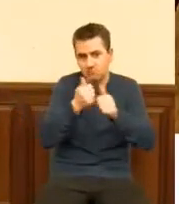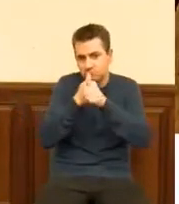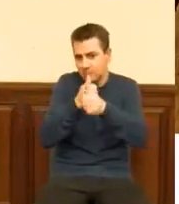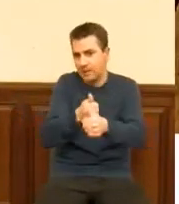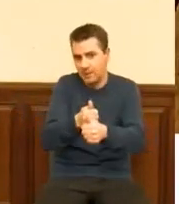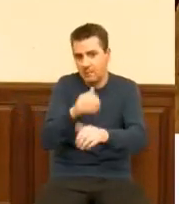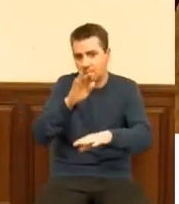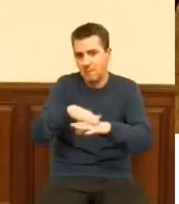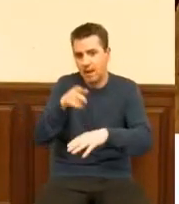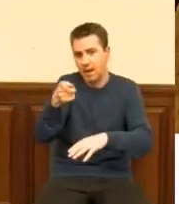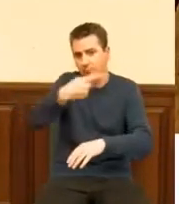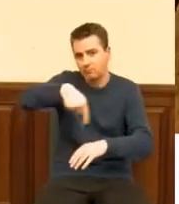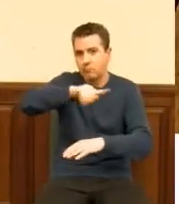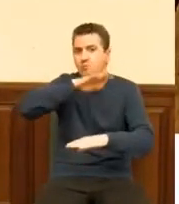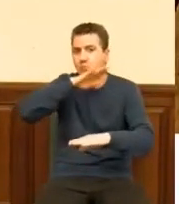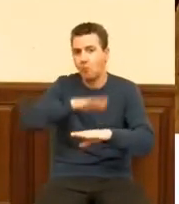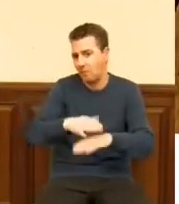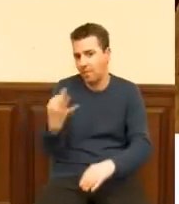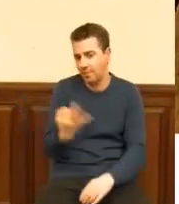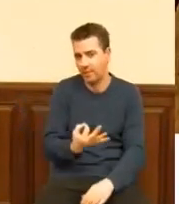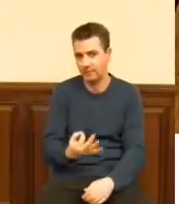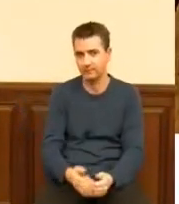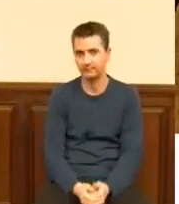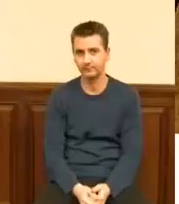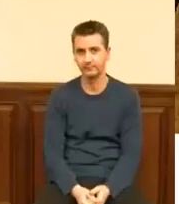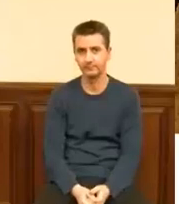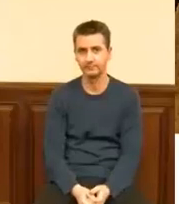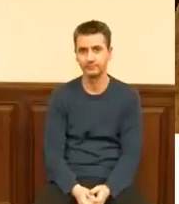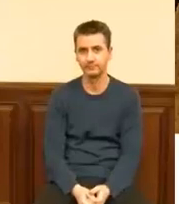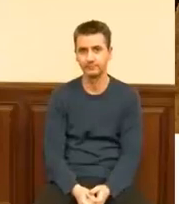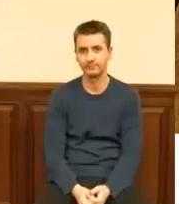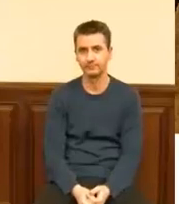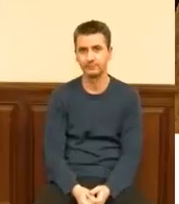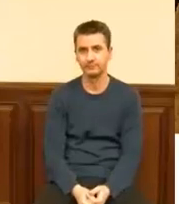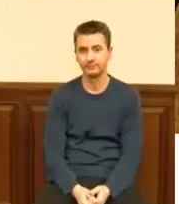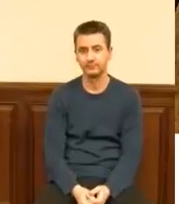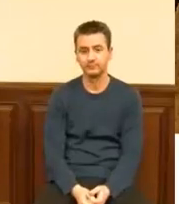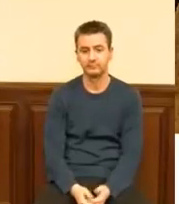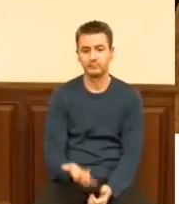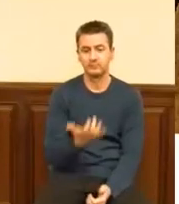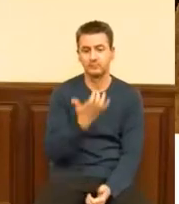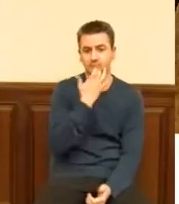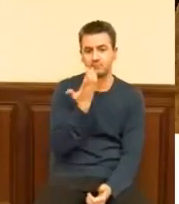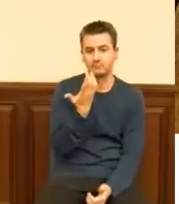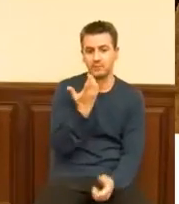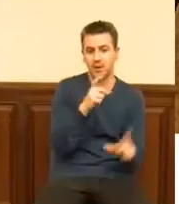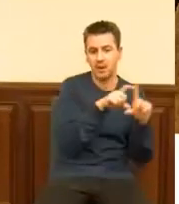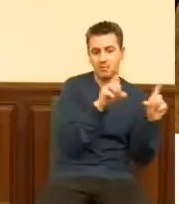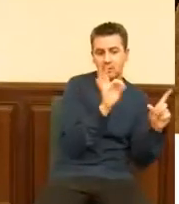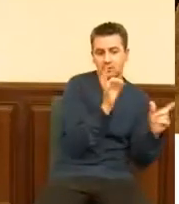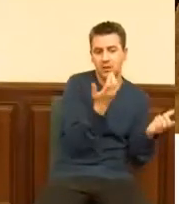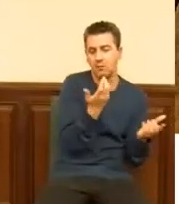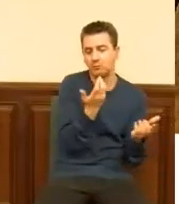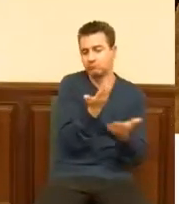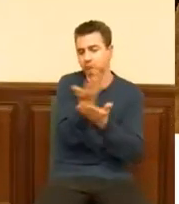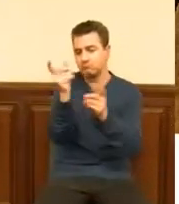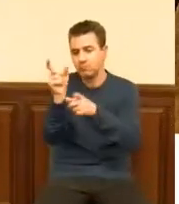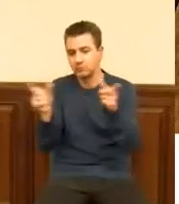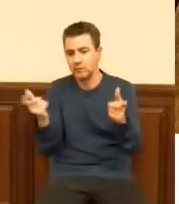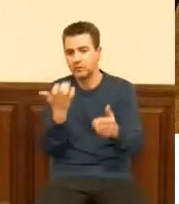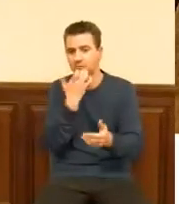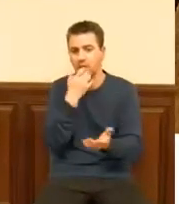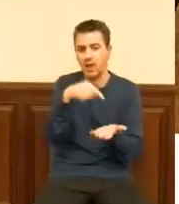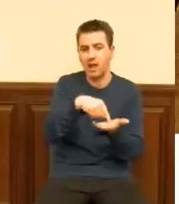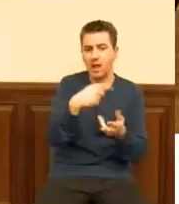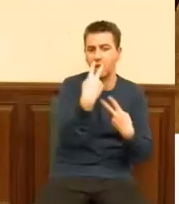que el ciudadano le tenga que, o cualquier empresario le tenga que abonar una serie de tasas, de impuestos, vamos